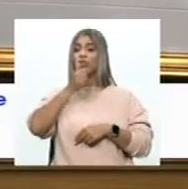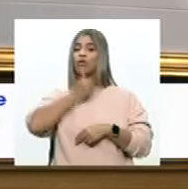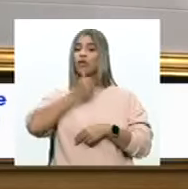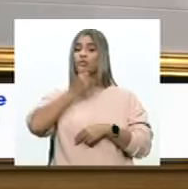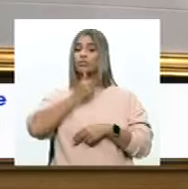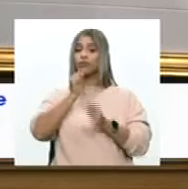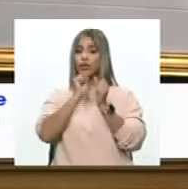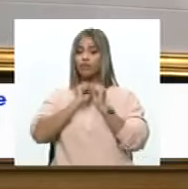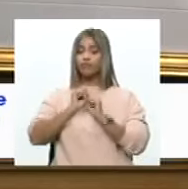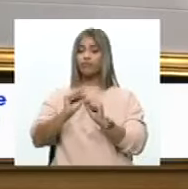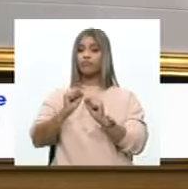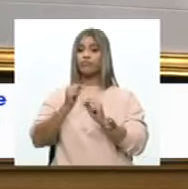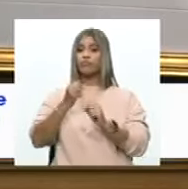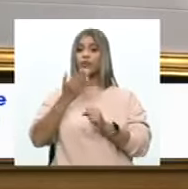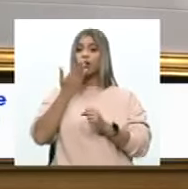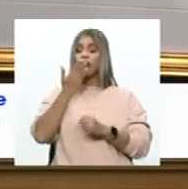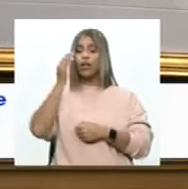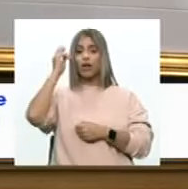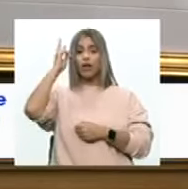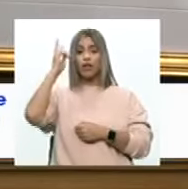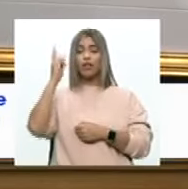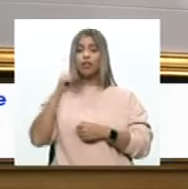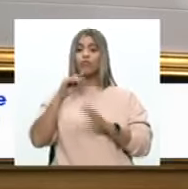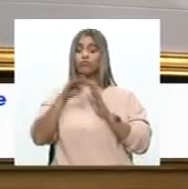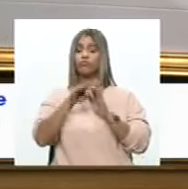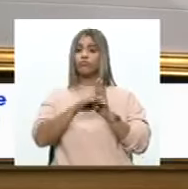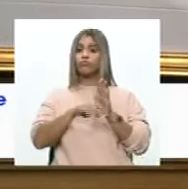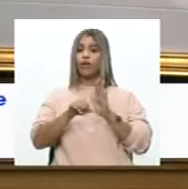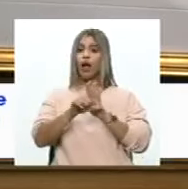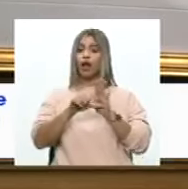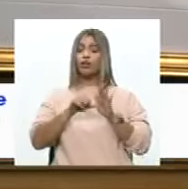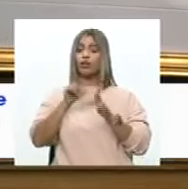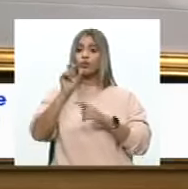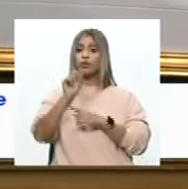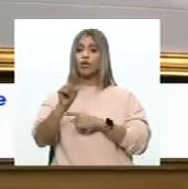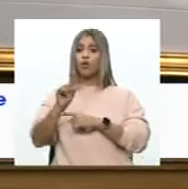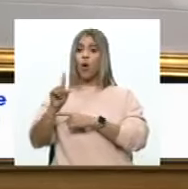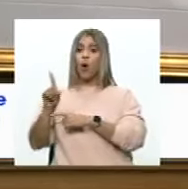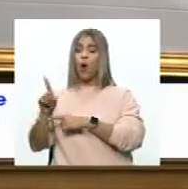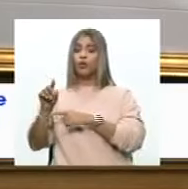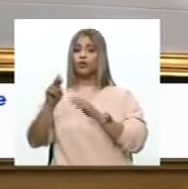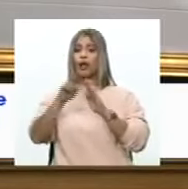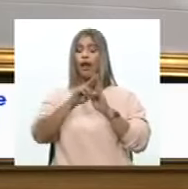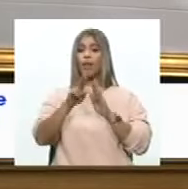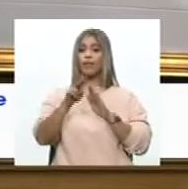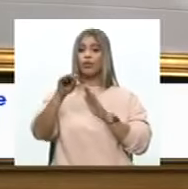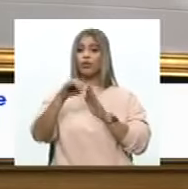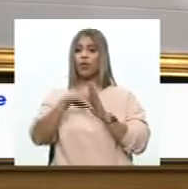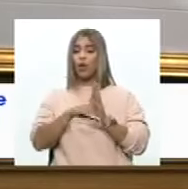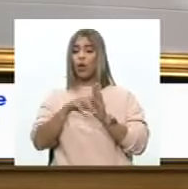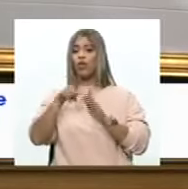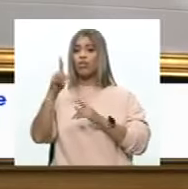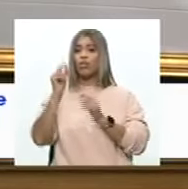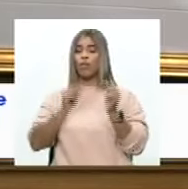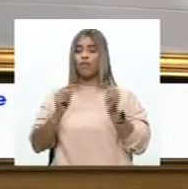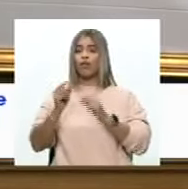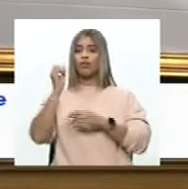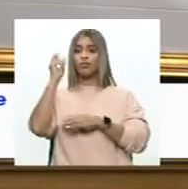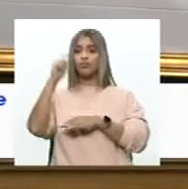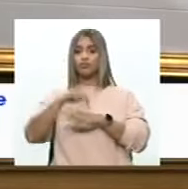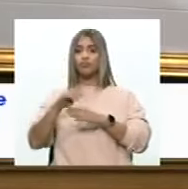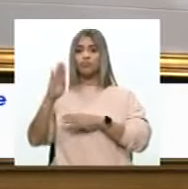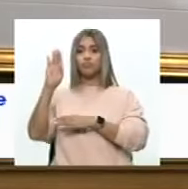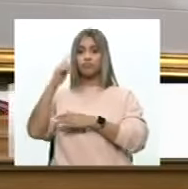resistencia indígena, de acuerdo a lo que está establecido en el artículo 111 del Reglamento Interior y de Debates de la Asamblea Nacional,